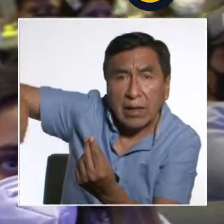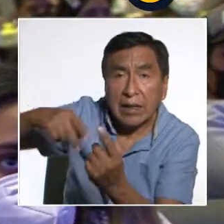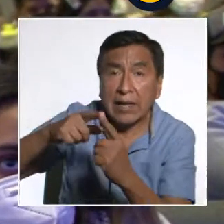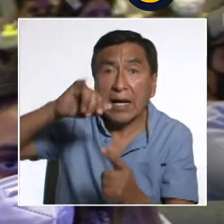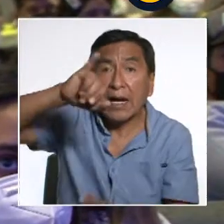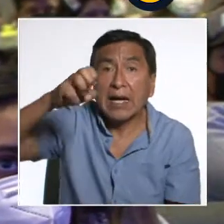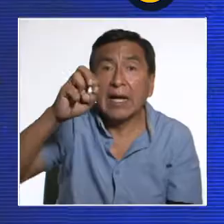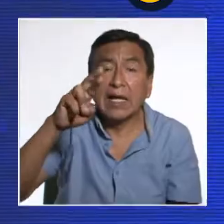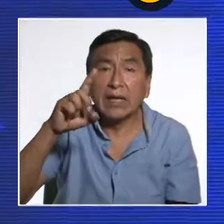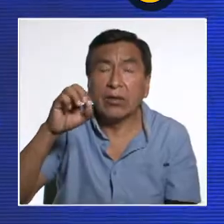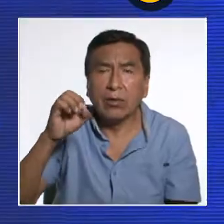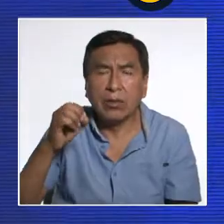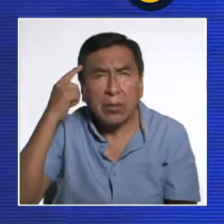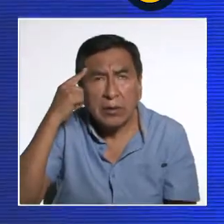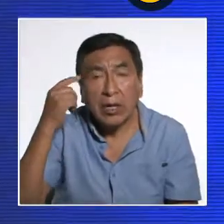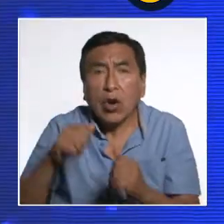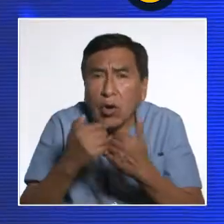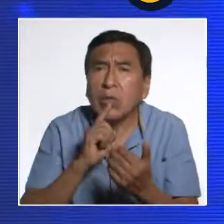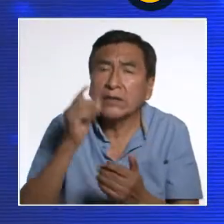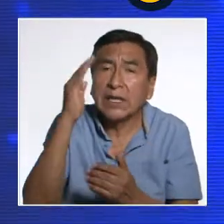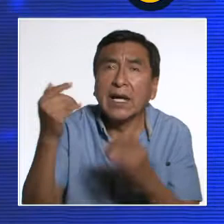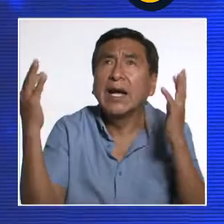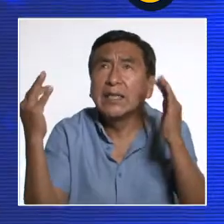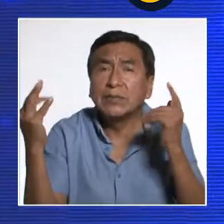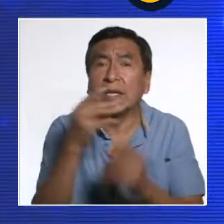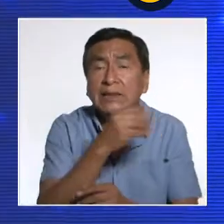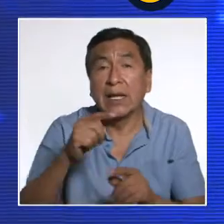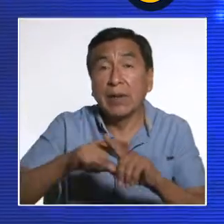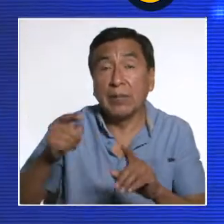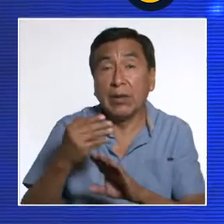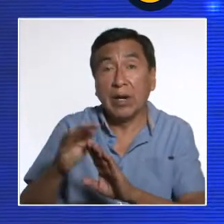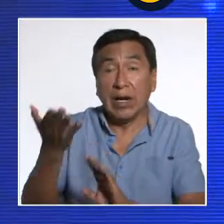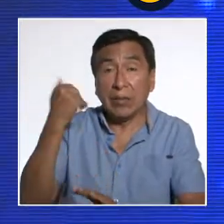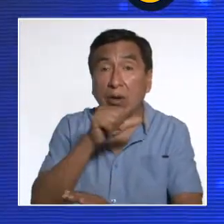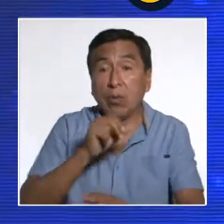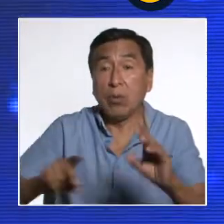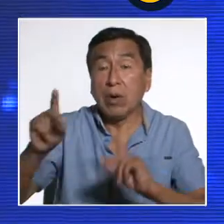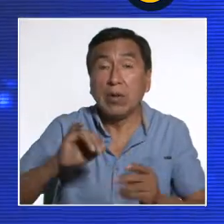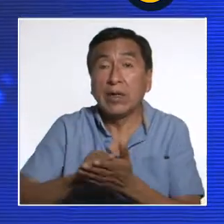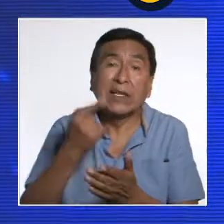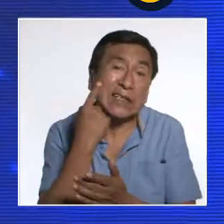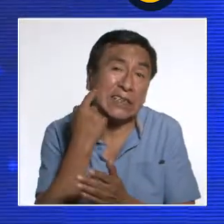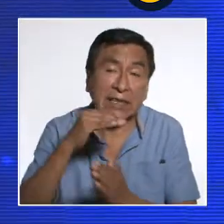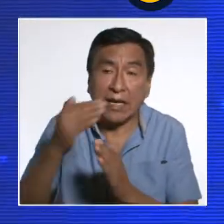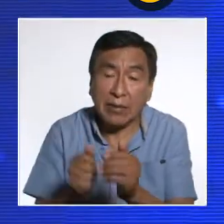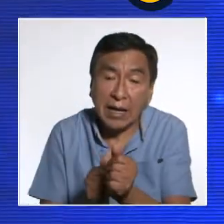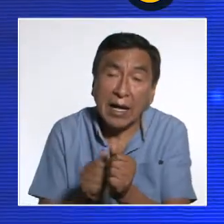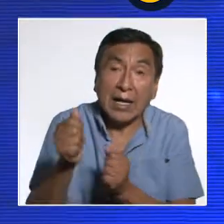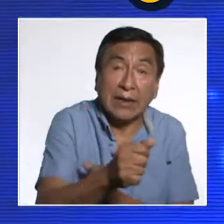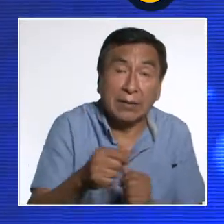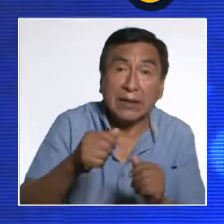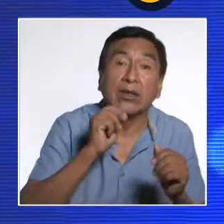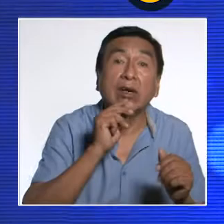la expectativa. Jericó era impenetrable, pero había un pueblo que acababa de cruzar el Jordán, un pueblo que